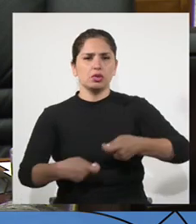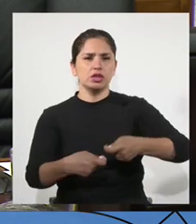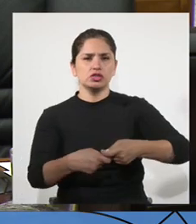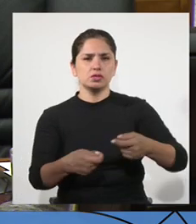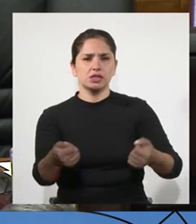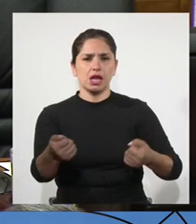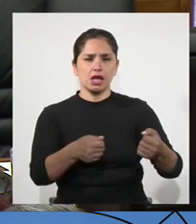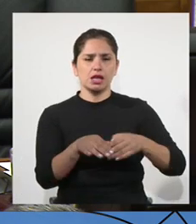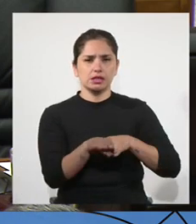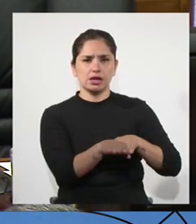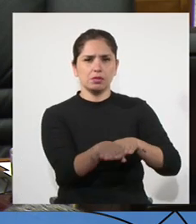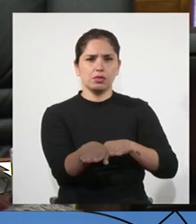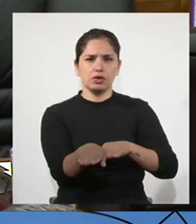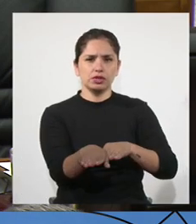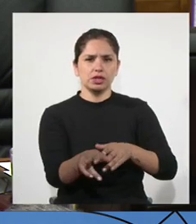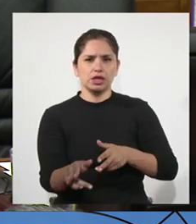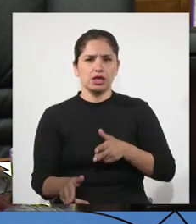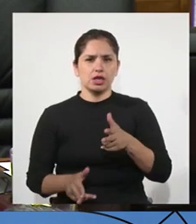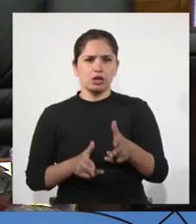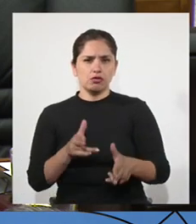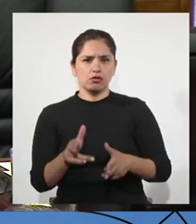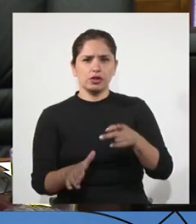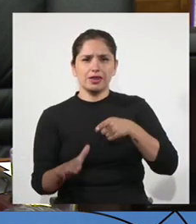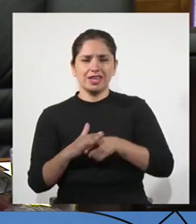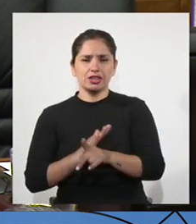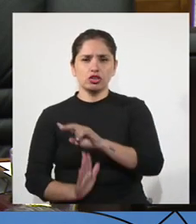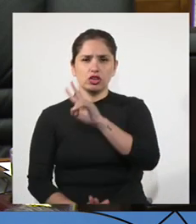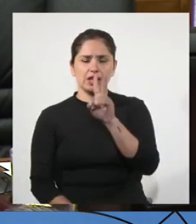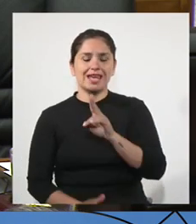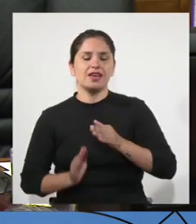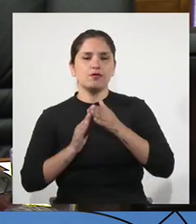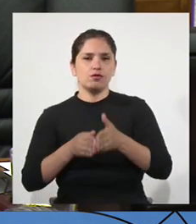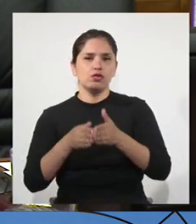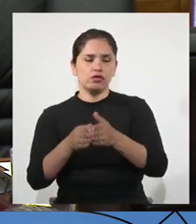transporte fluvial dentro de Valdivia y nosotros hace